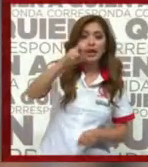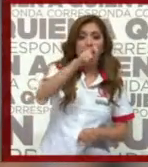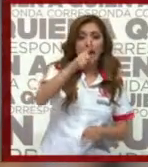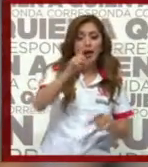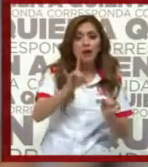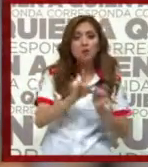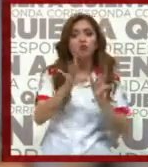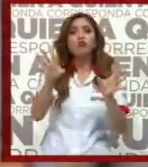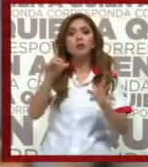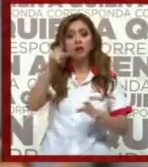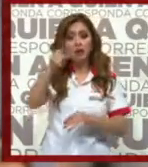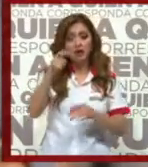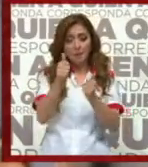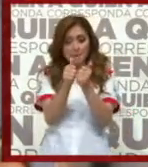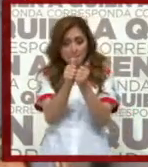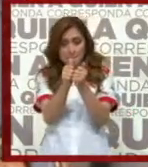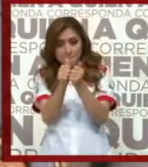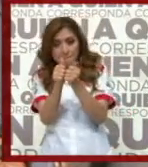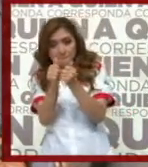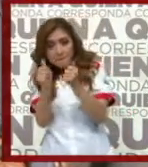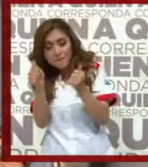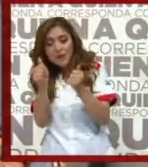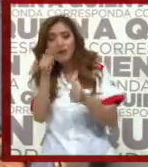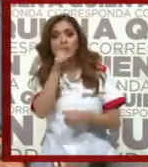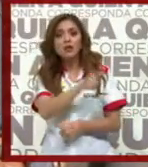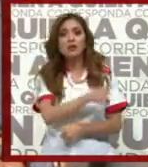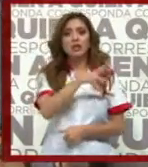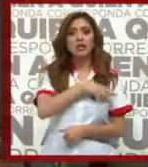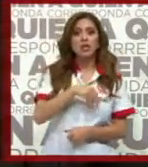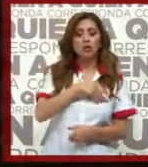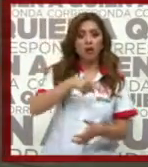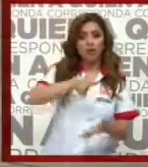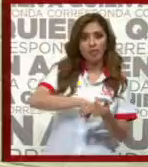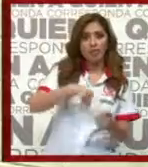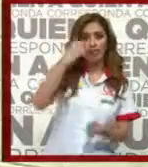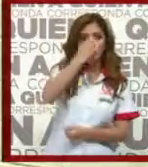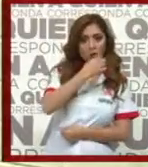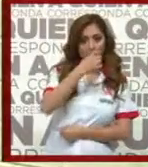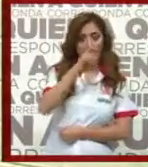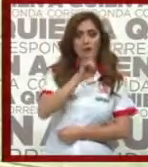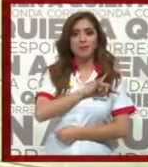se separó de la estructura y temen por la seguridad de sus hijos. Hay